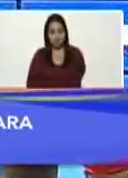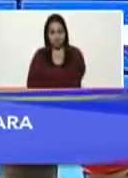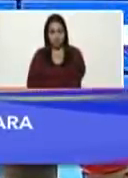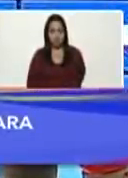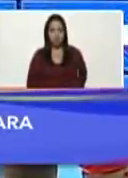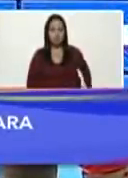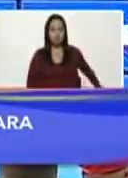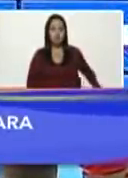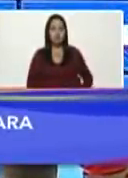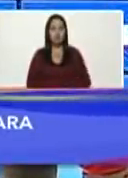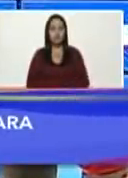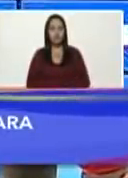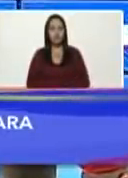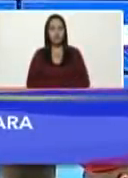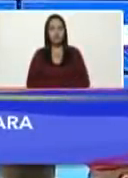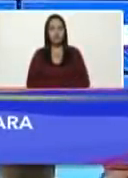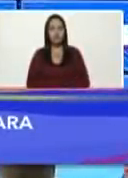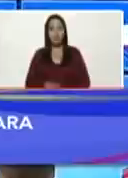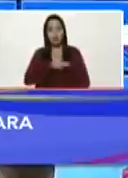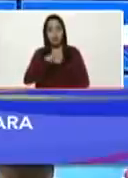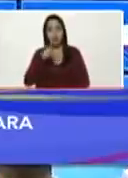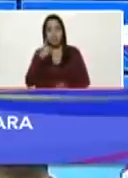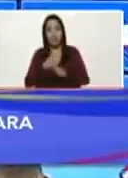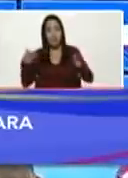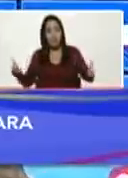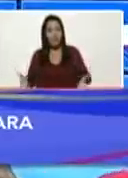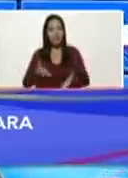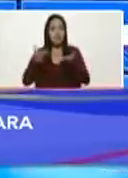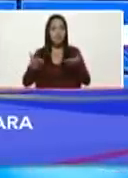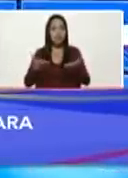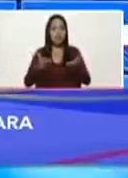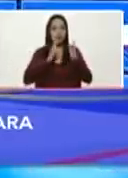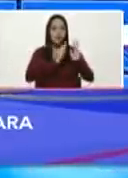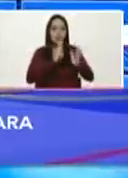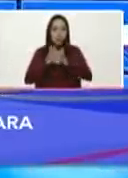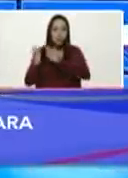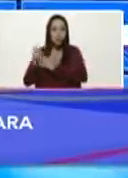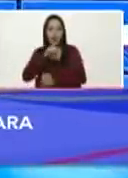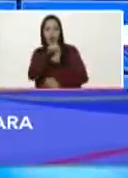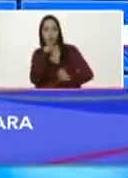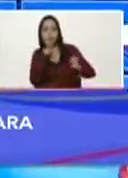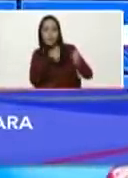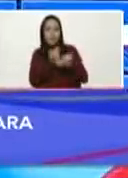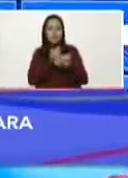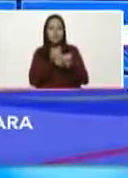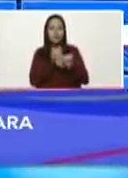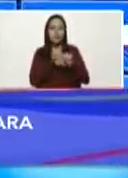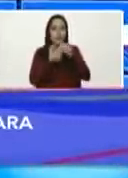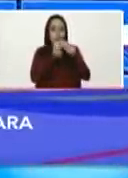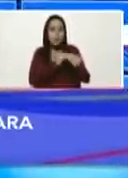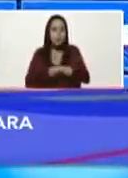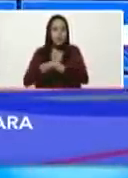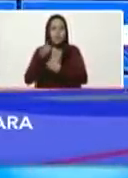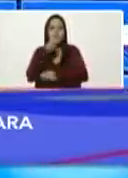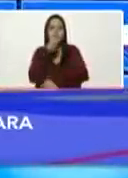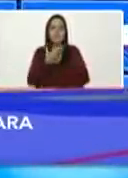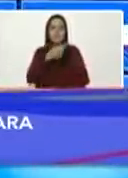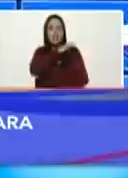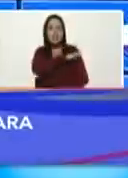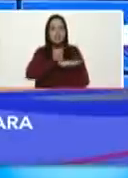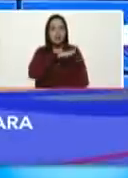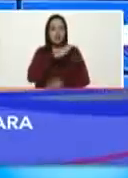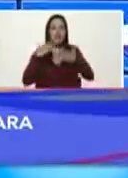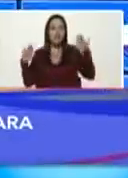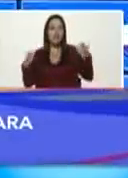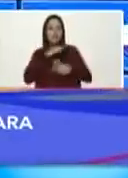muchachas, en el restablecimiento total del estado de bienestar de las misiones y